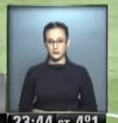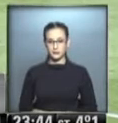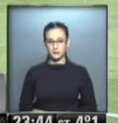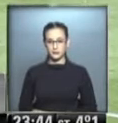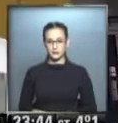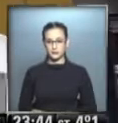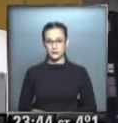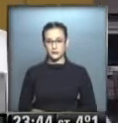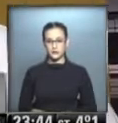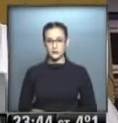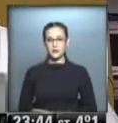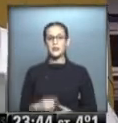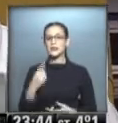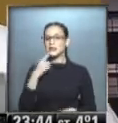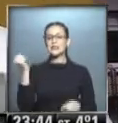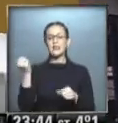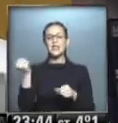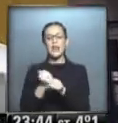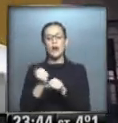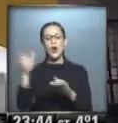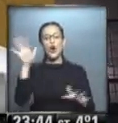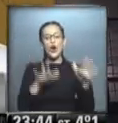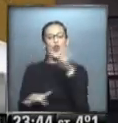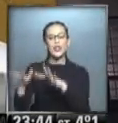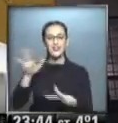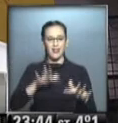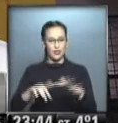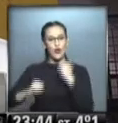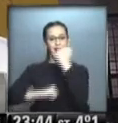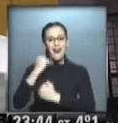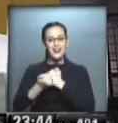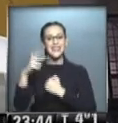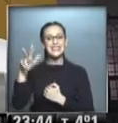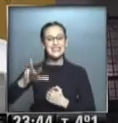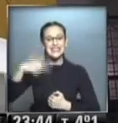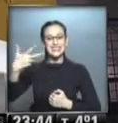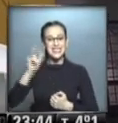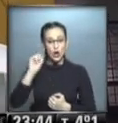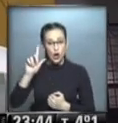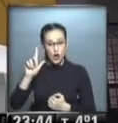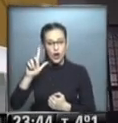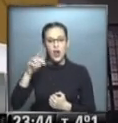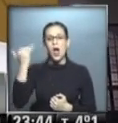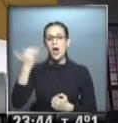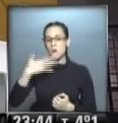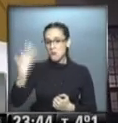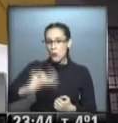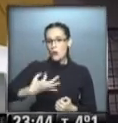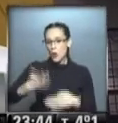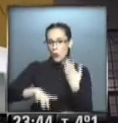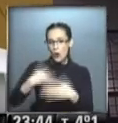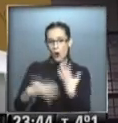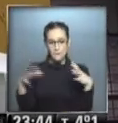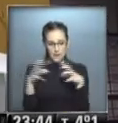orden. Como dije, yo creo que hasta el tercer gol, yo creo que estuvimos bastante ordenados, manejamos la pelota.